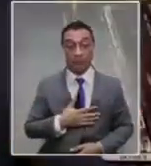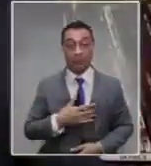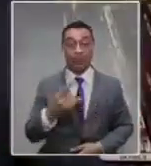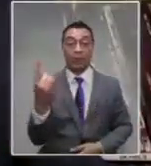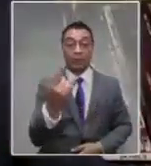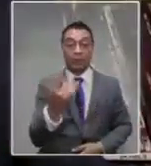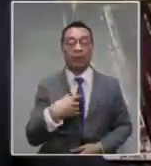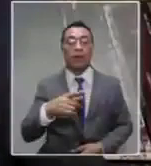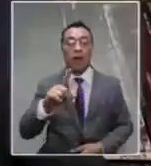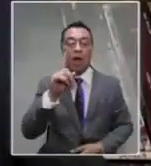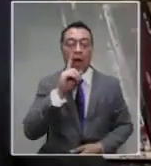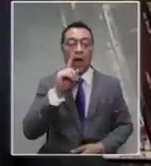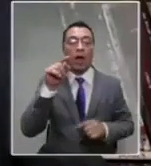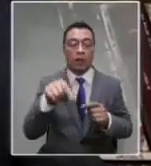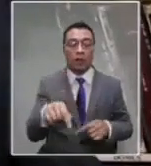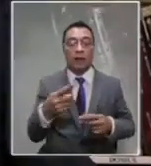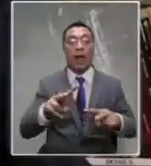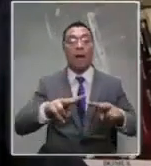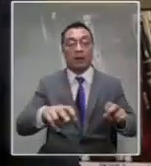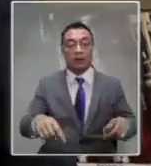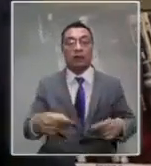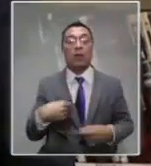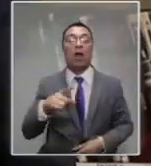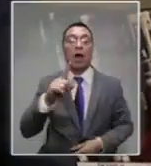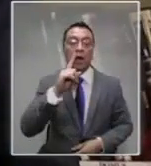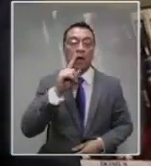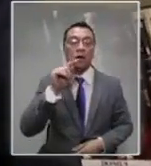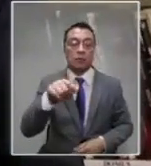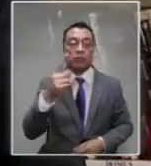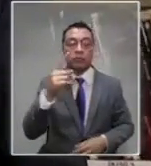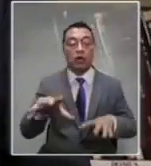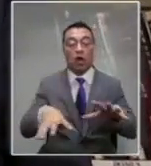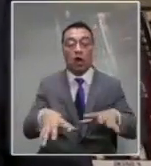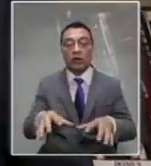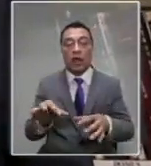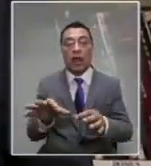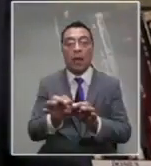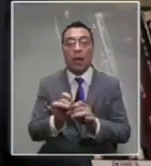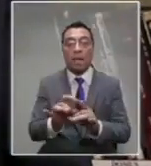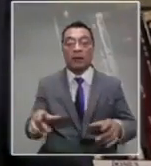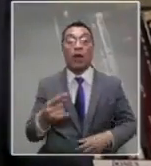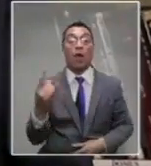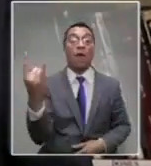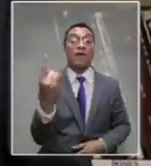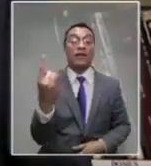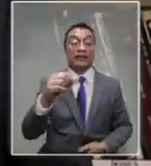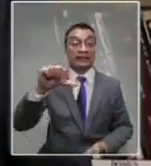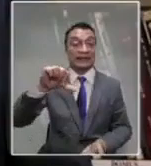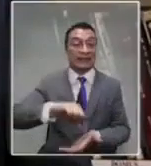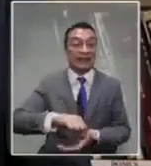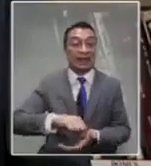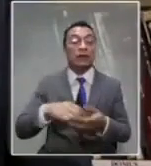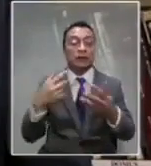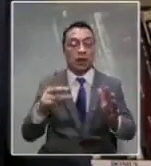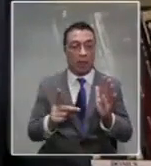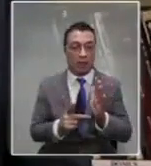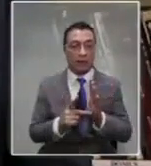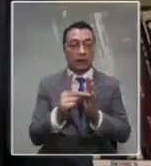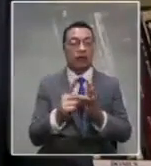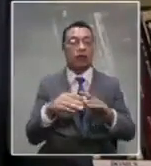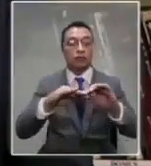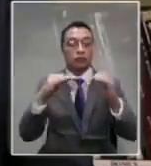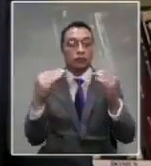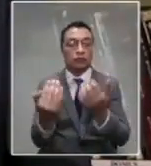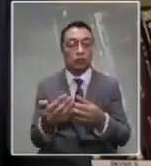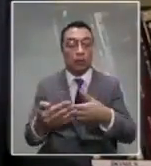nuestra universidad existe libertad de investigación, pero tenemos énfasis en áreas selectivas. La Universidad Central ha